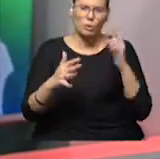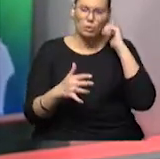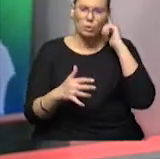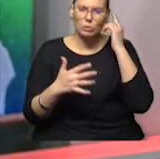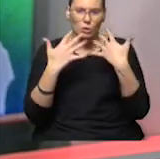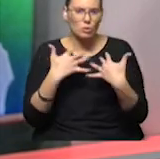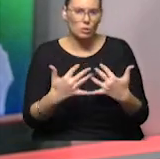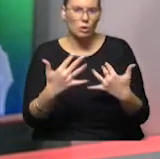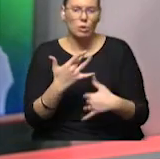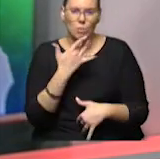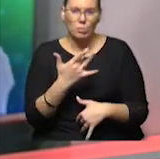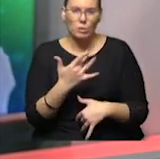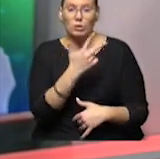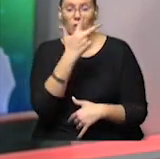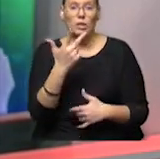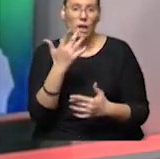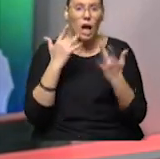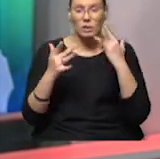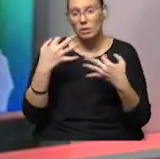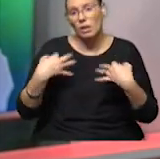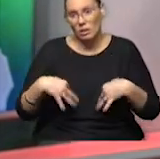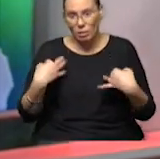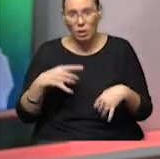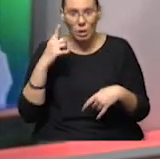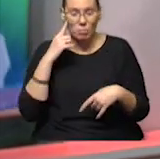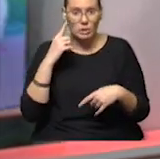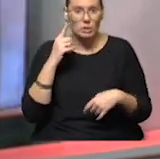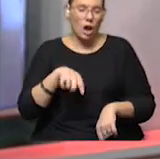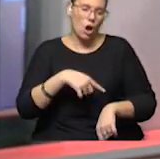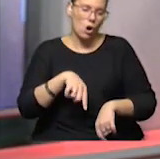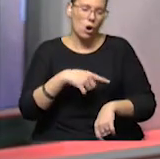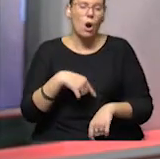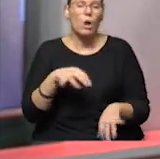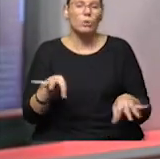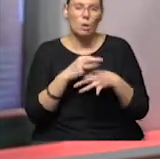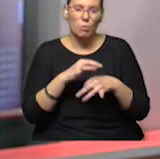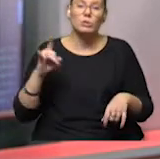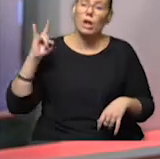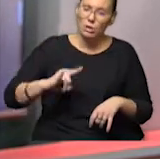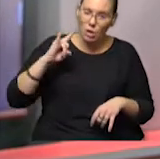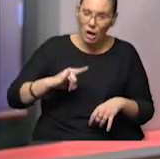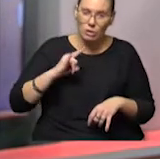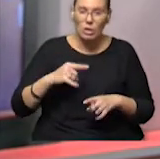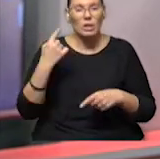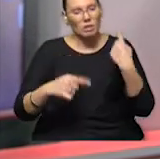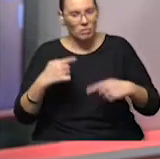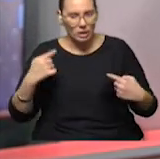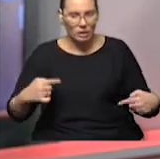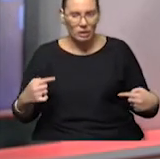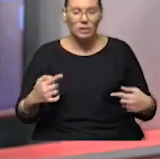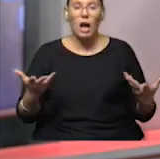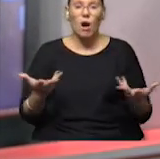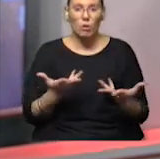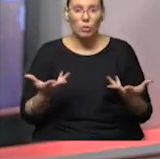shows domingo, hermoso, porque además si son tres artistas está bien. Pensé que vas a tener un rato de música y de rock and roll y de todo un formato. Así que